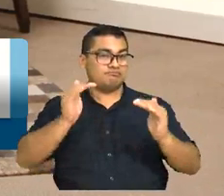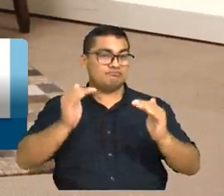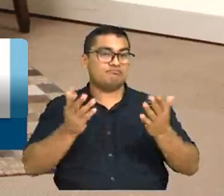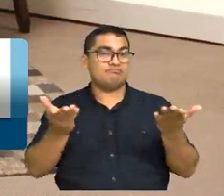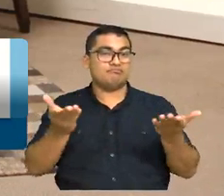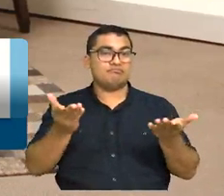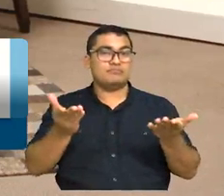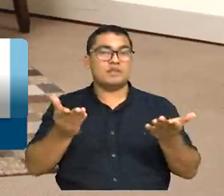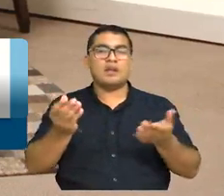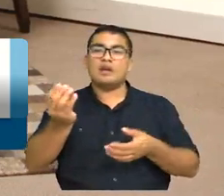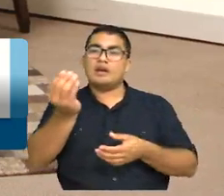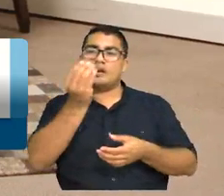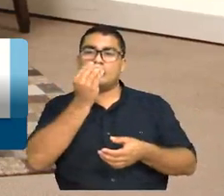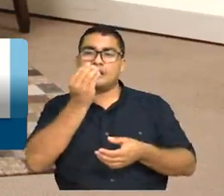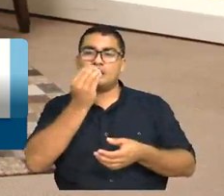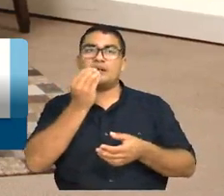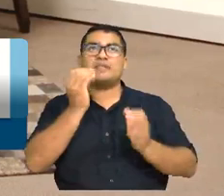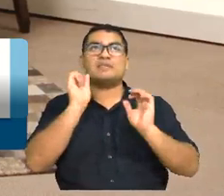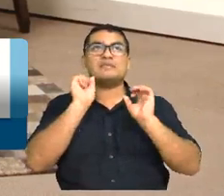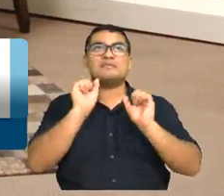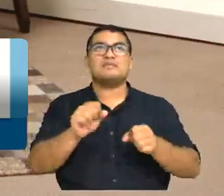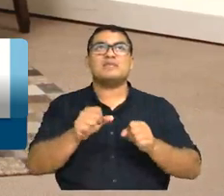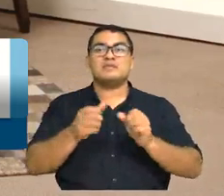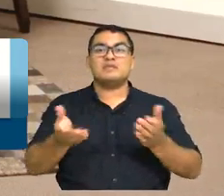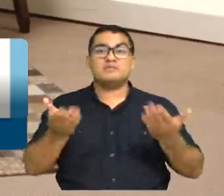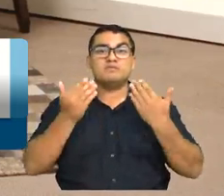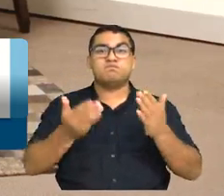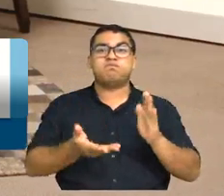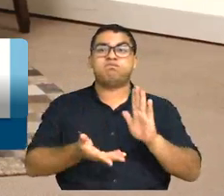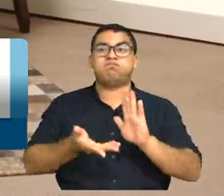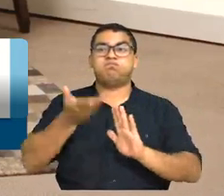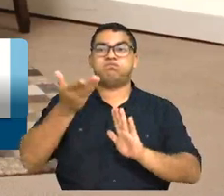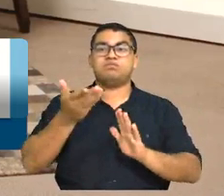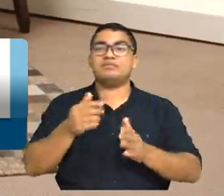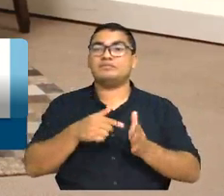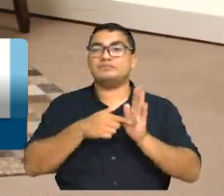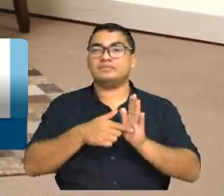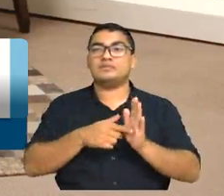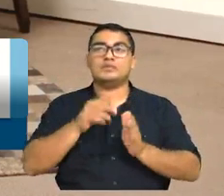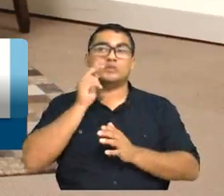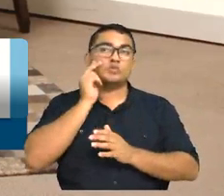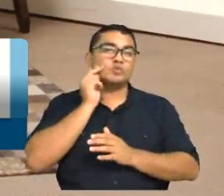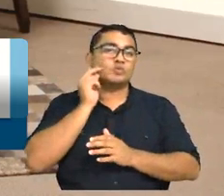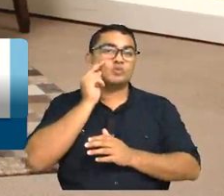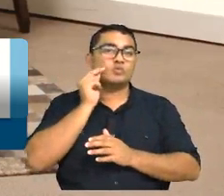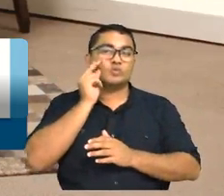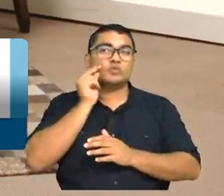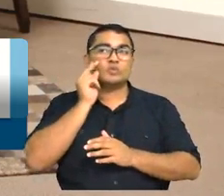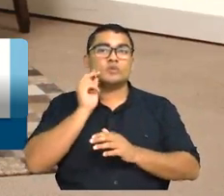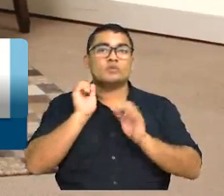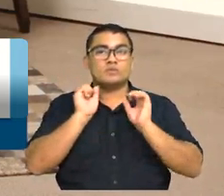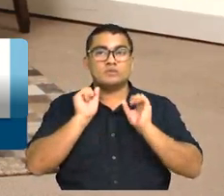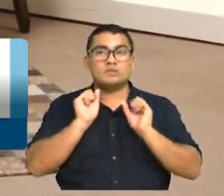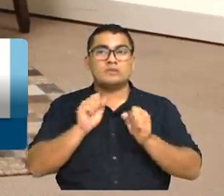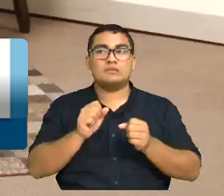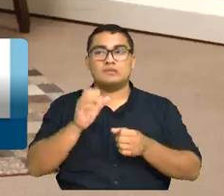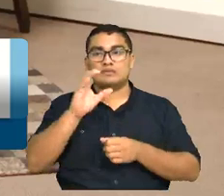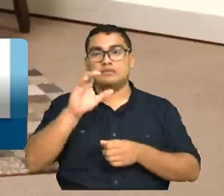otros alimentos también que pueden subir la temperatura corporal. ¿Se puede hacer el chocolate, doctor? ¿El caliente, el cacao?